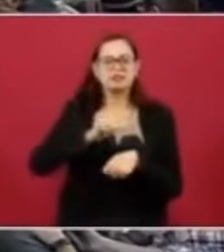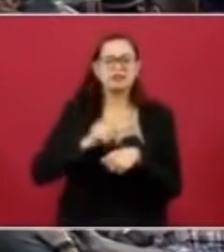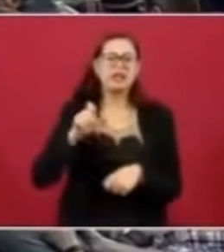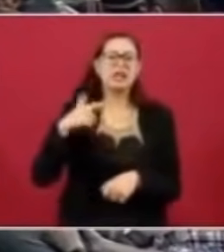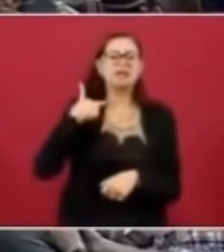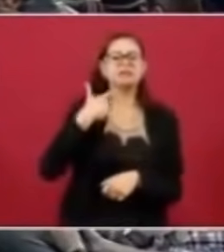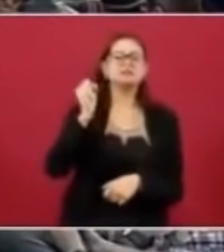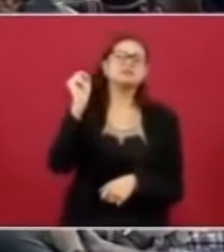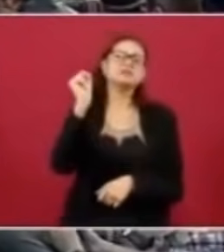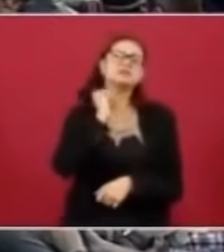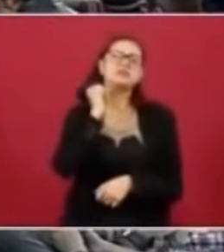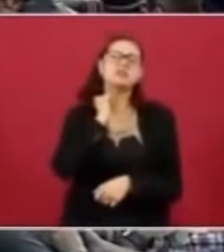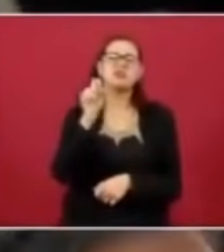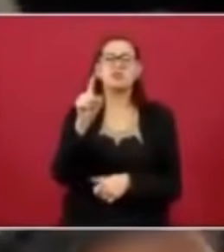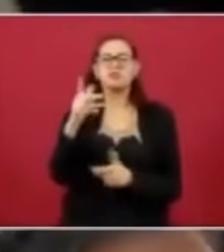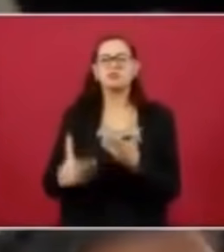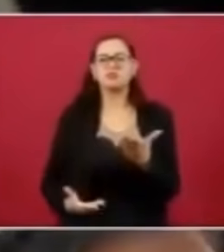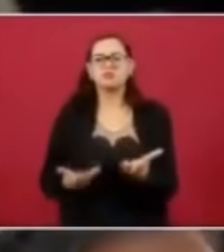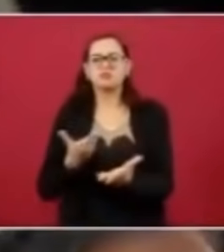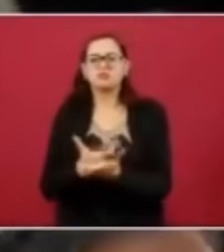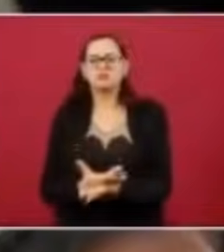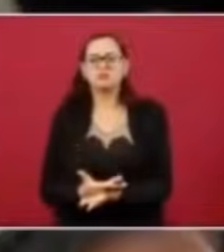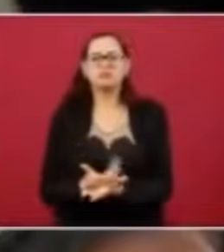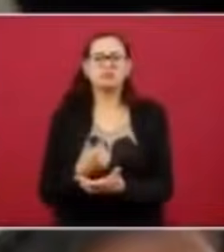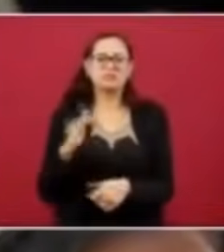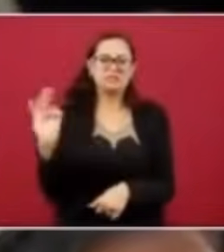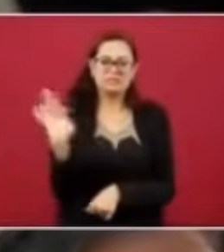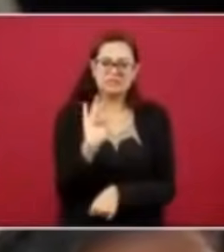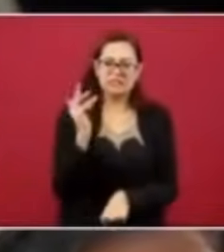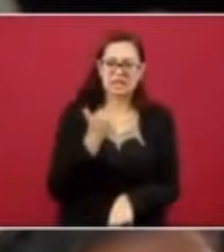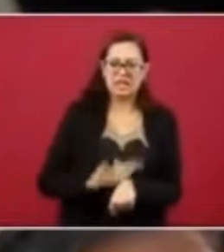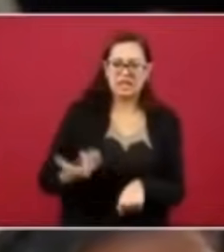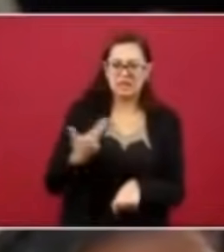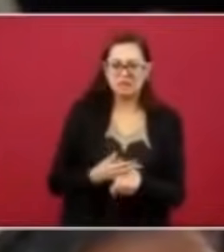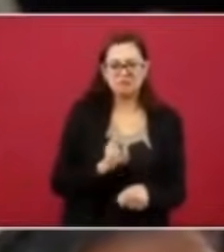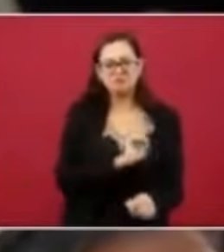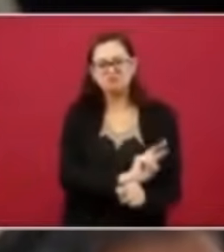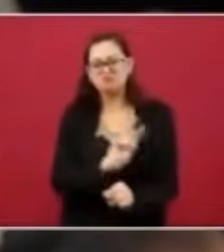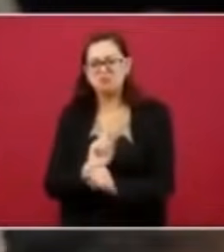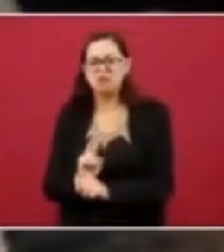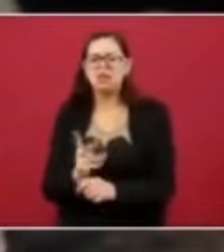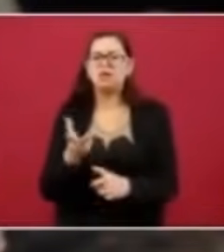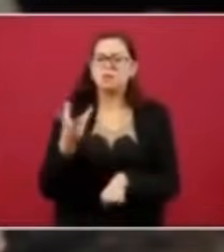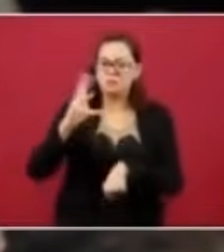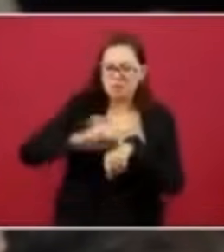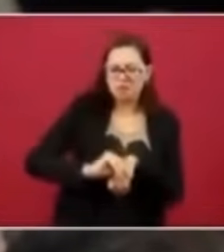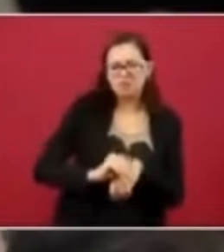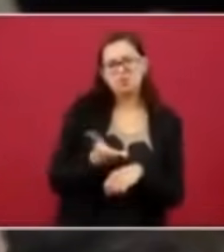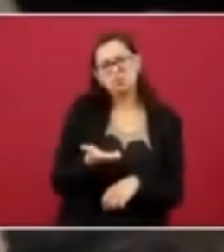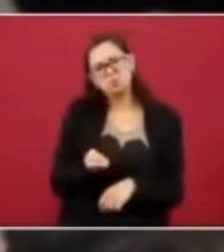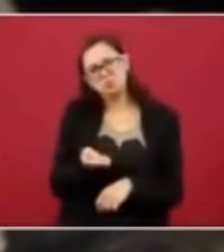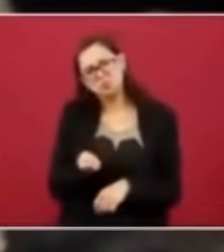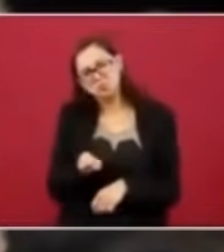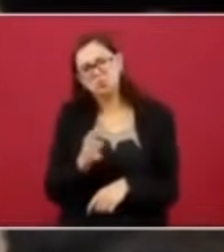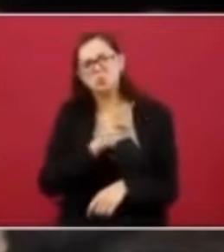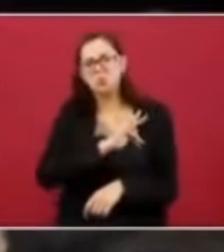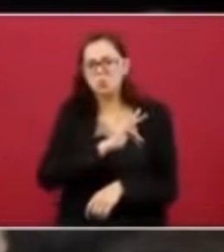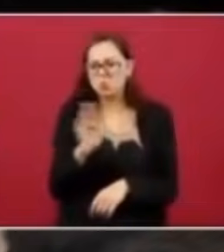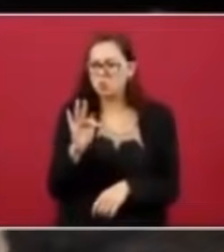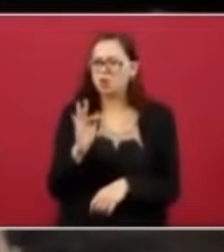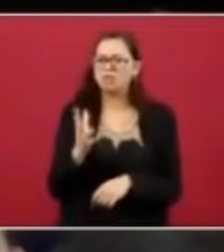planteó la posibilidad de tener un marco de regulación para el consumo de cannabis, dado que